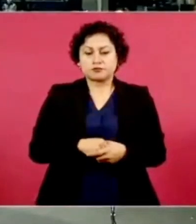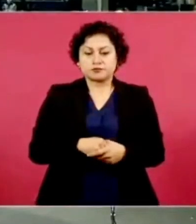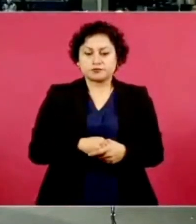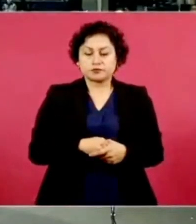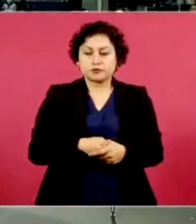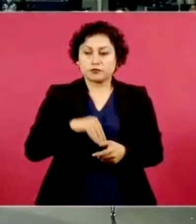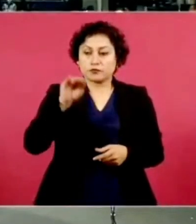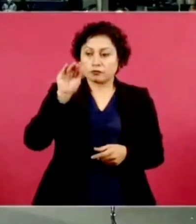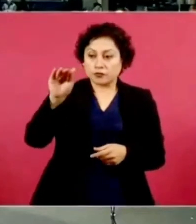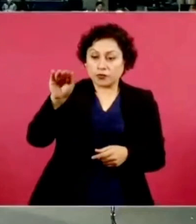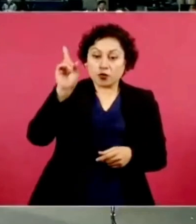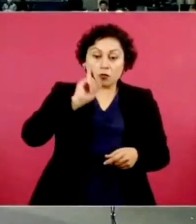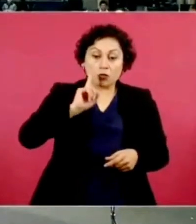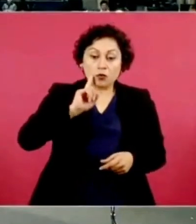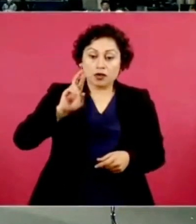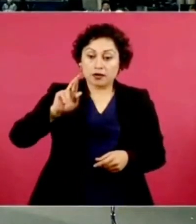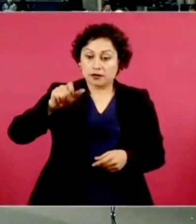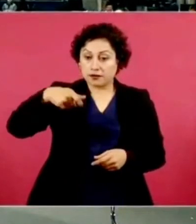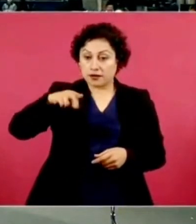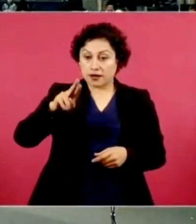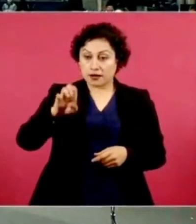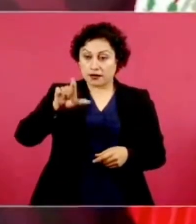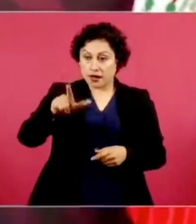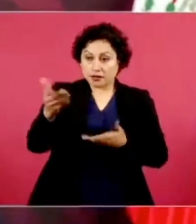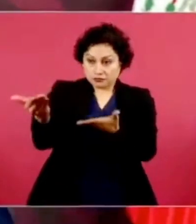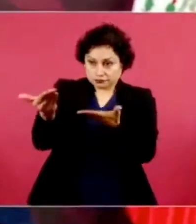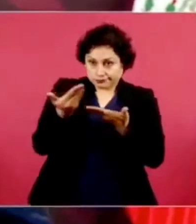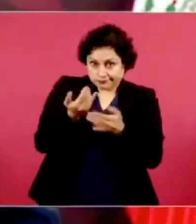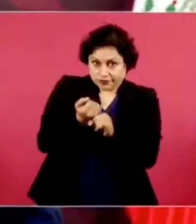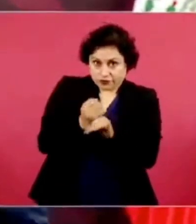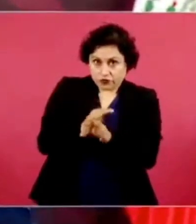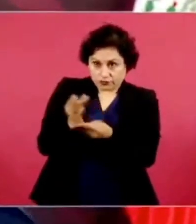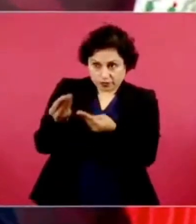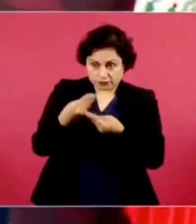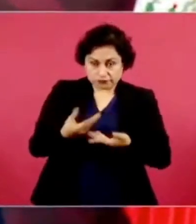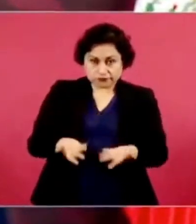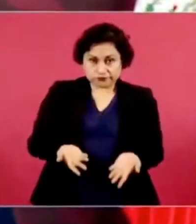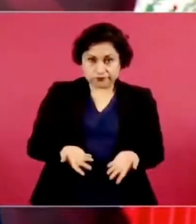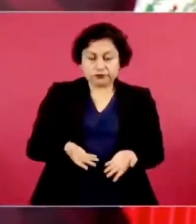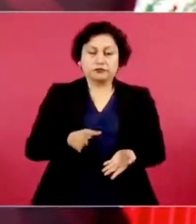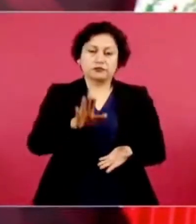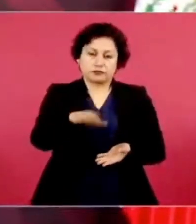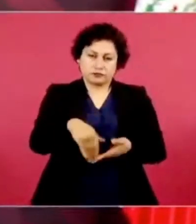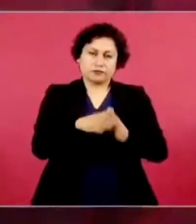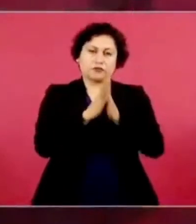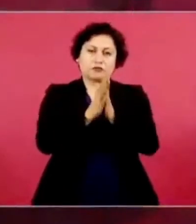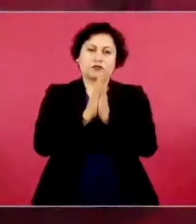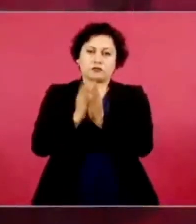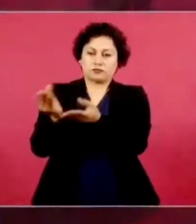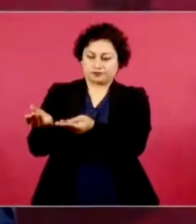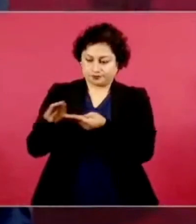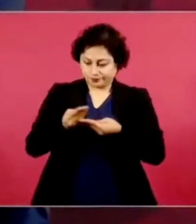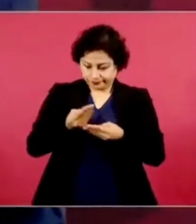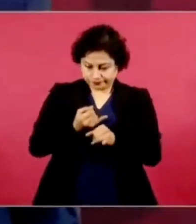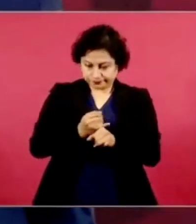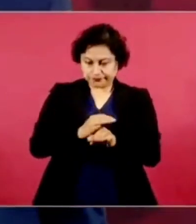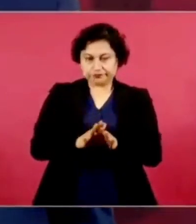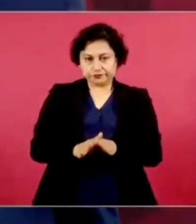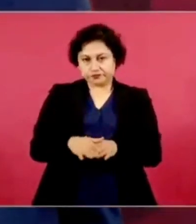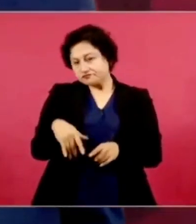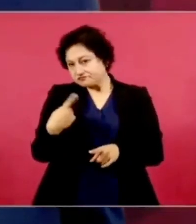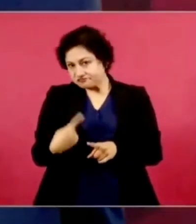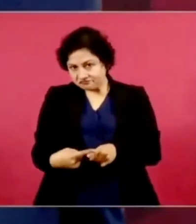Raquel que informe. Nada más déjanos los datos para ver qué está